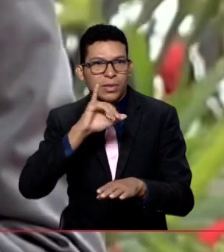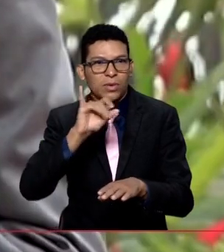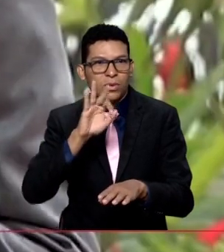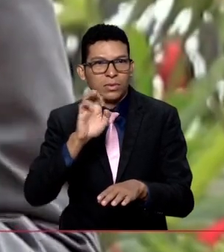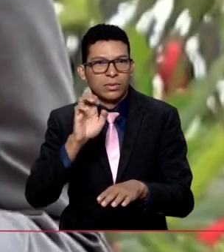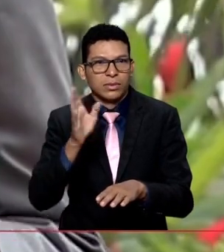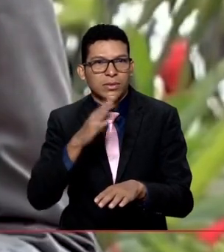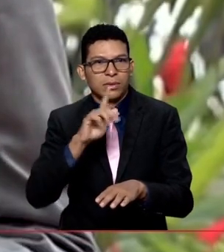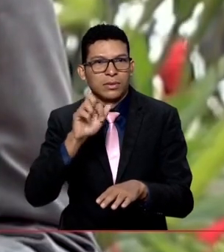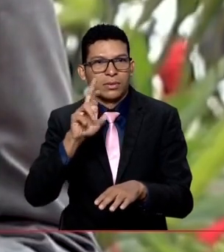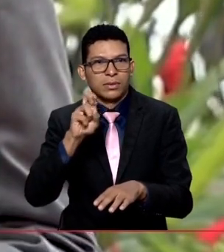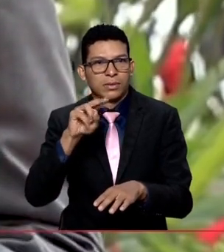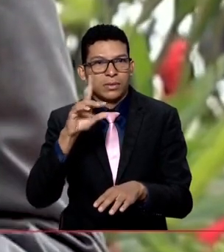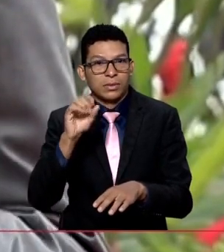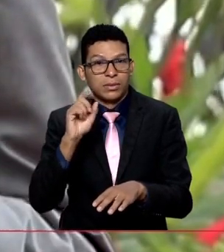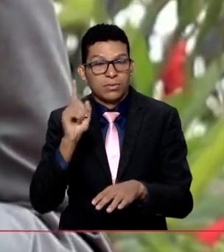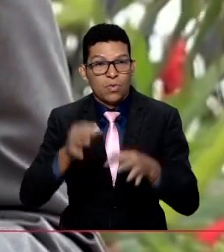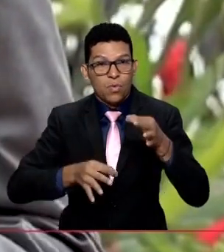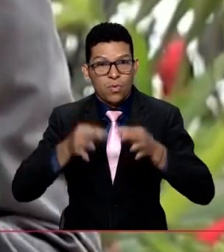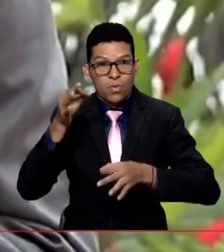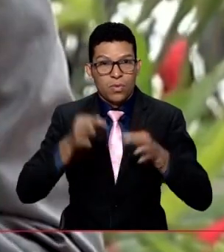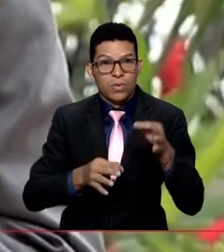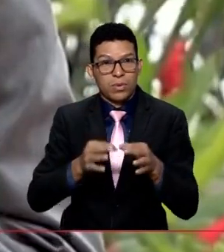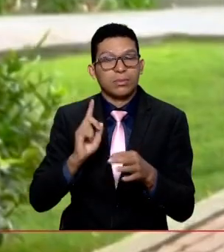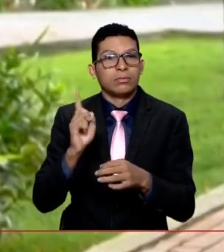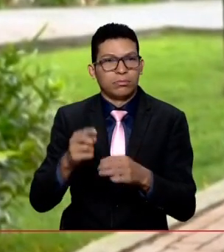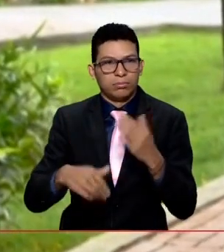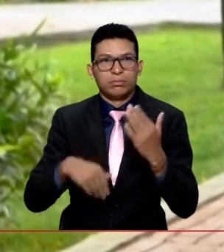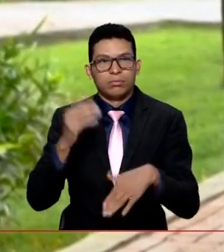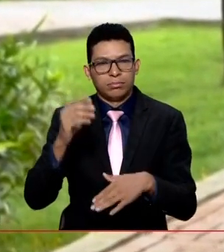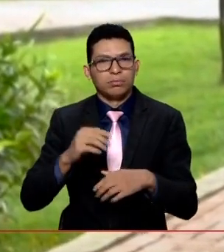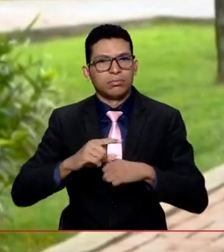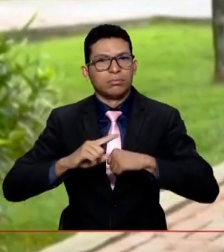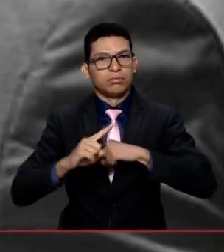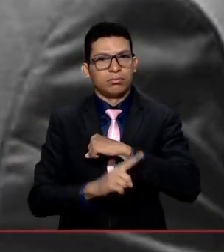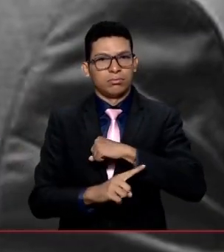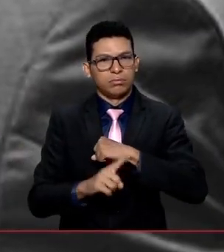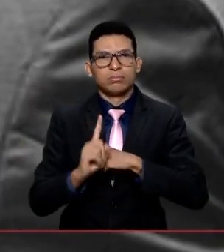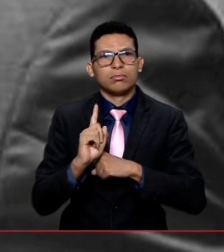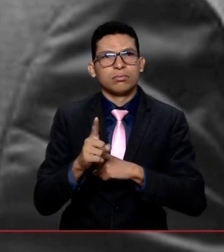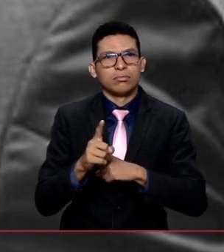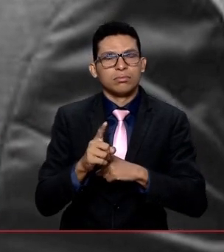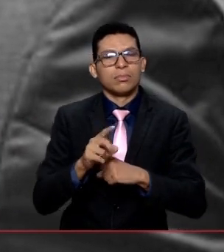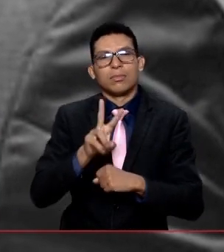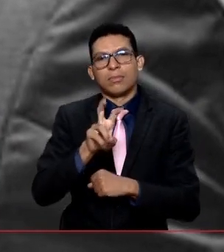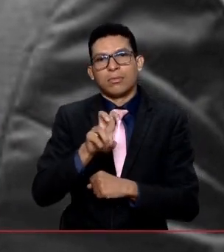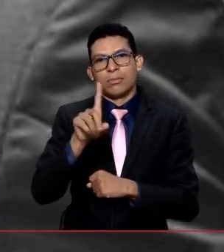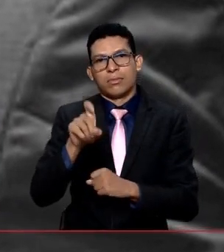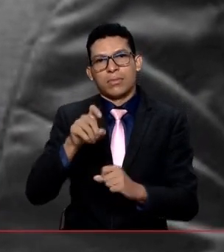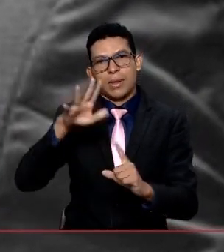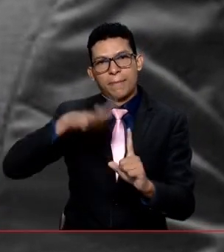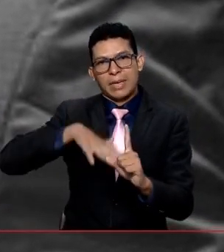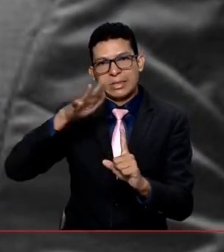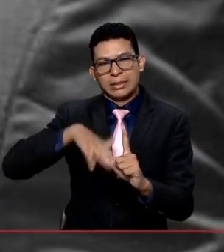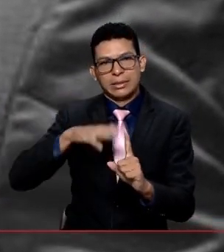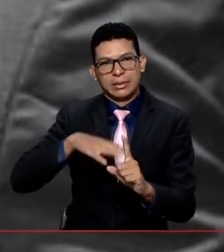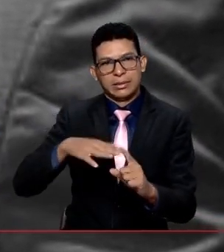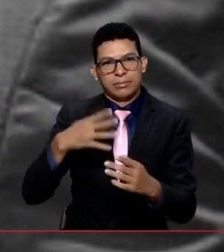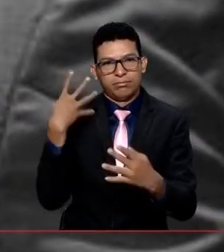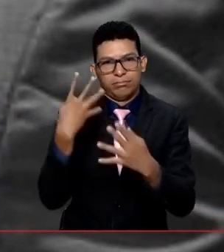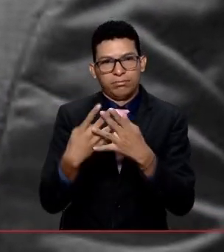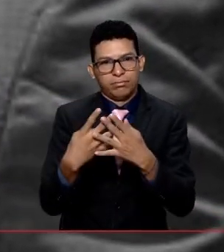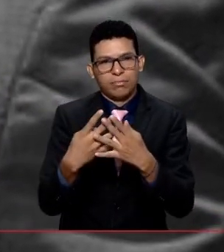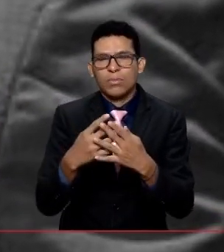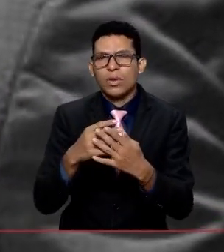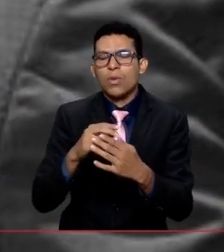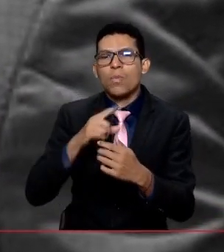Arroyo, contra quien el juzgado sexto penal de Cali había emitido un fallo en primera instancia condenándolo a 76 meses de prisión, una multa por